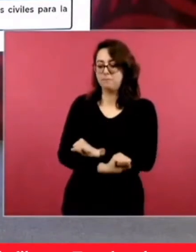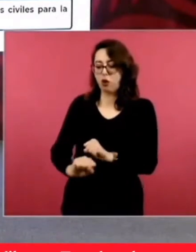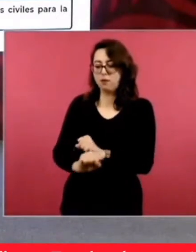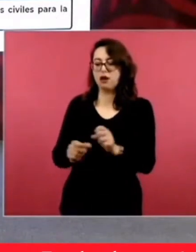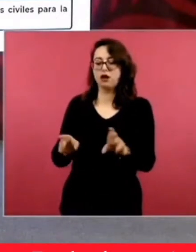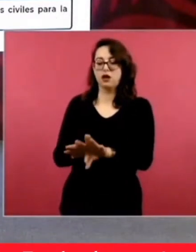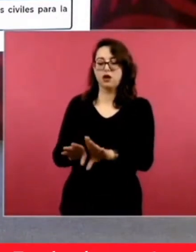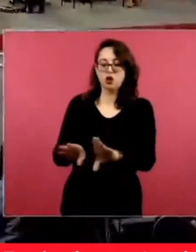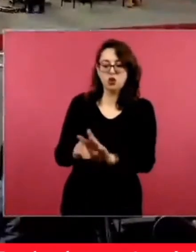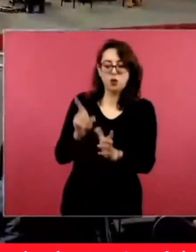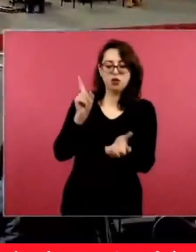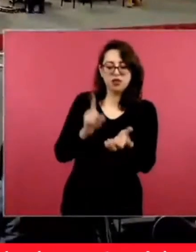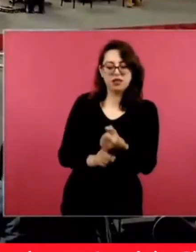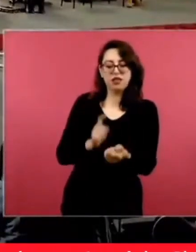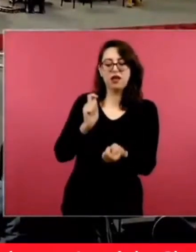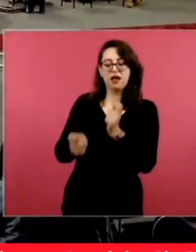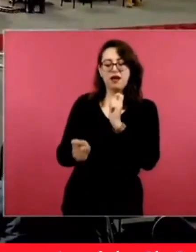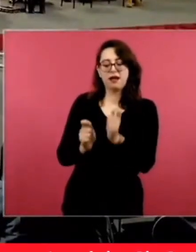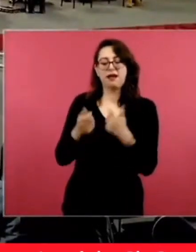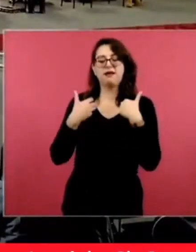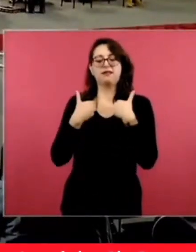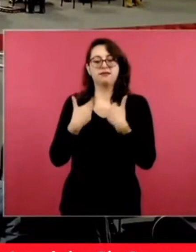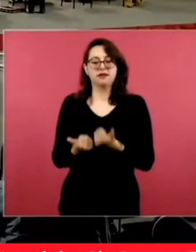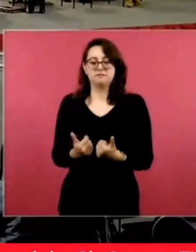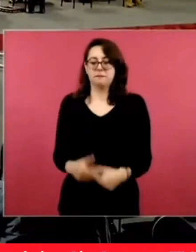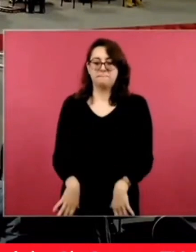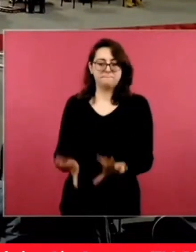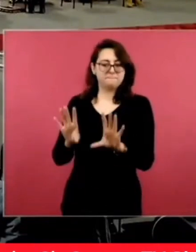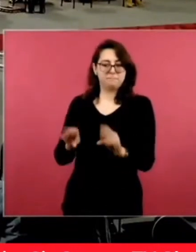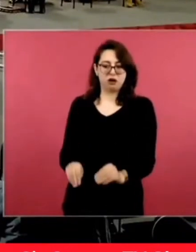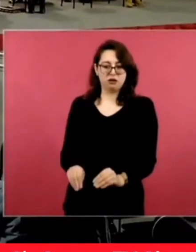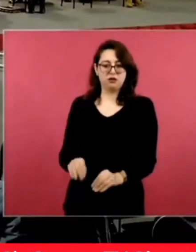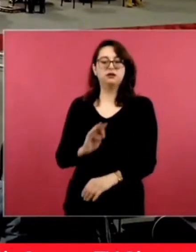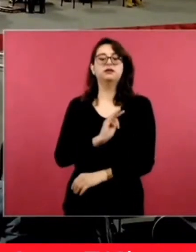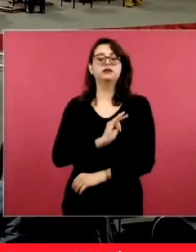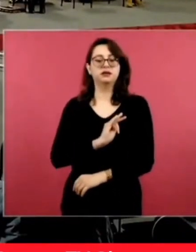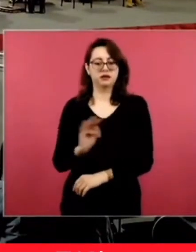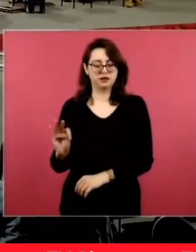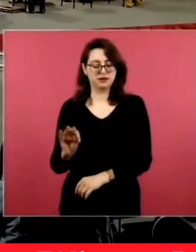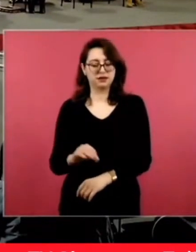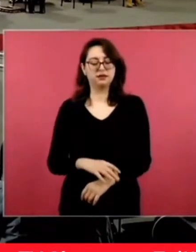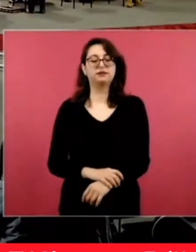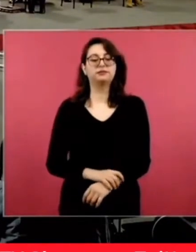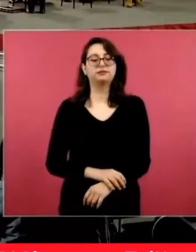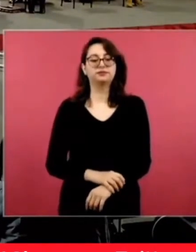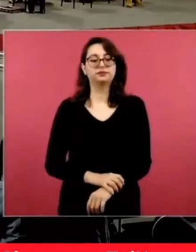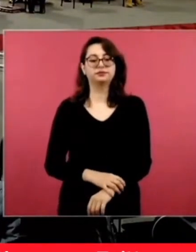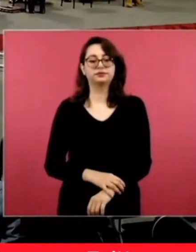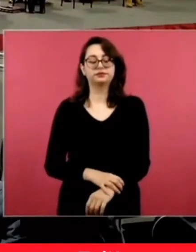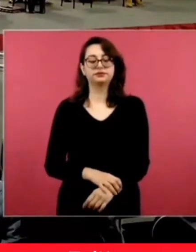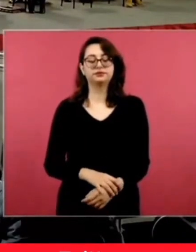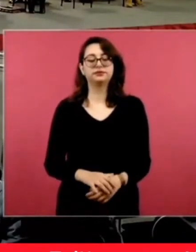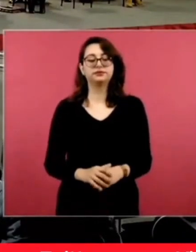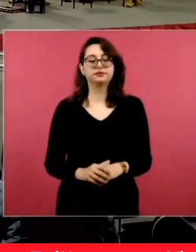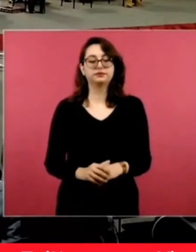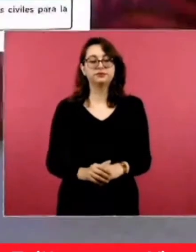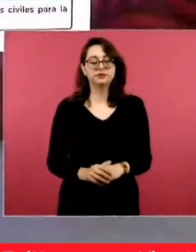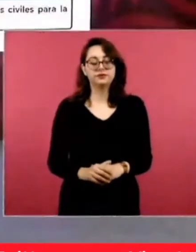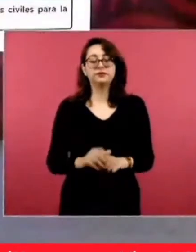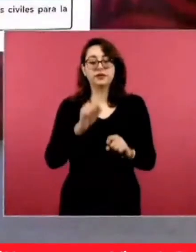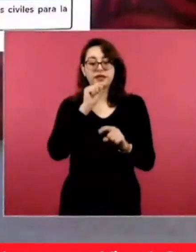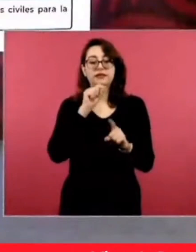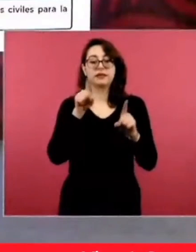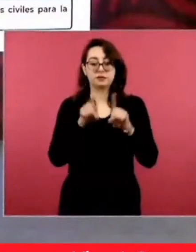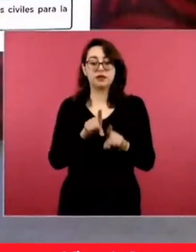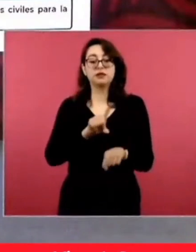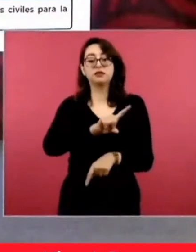integrando los explosivos para poder además de de pues desactivar el explosivo